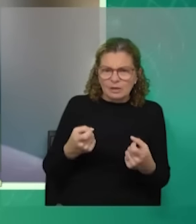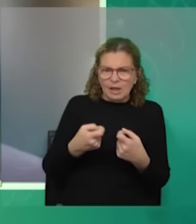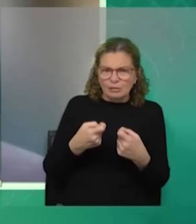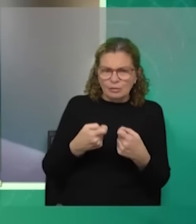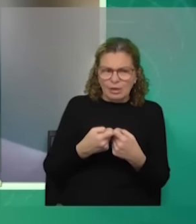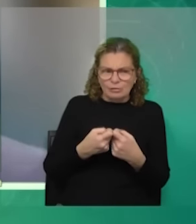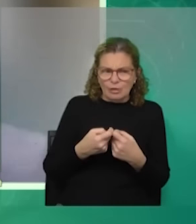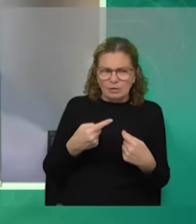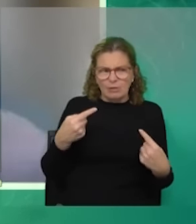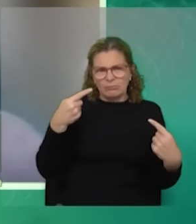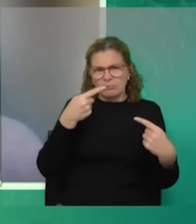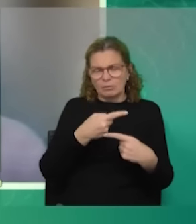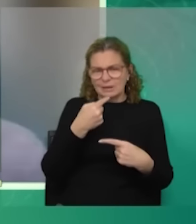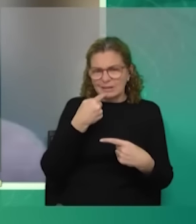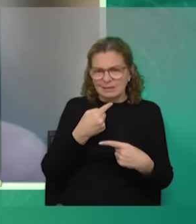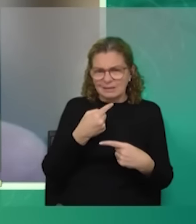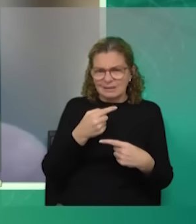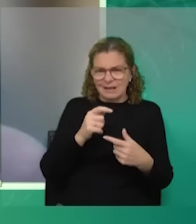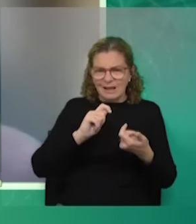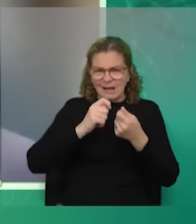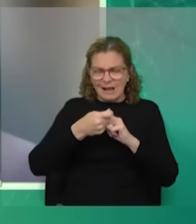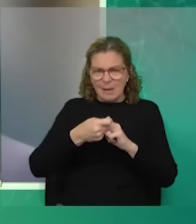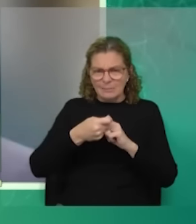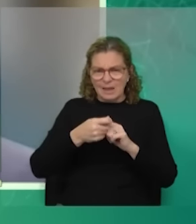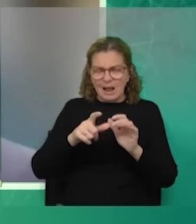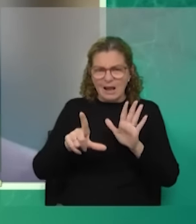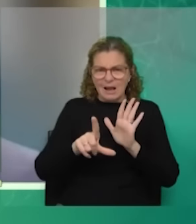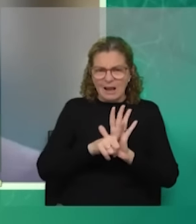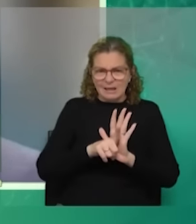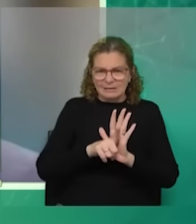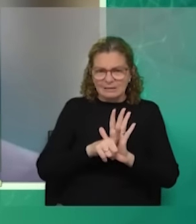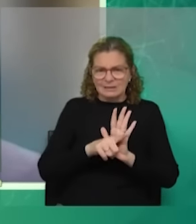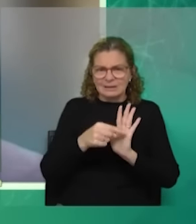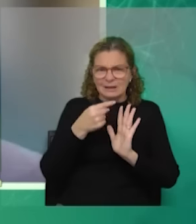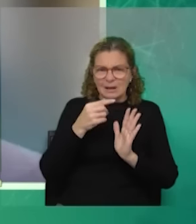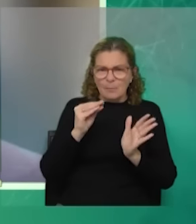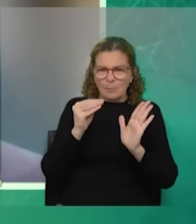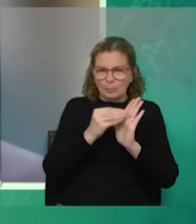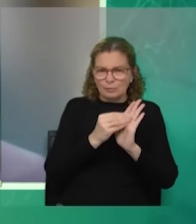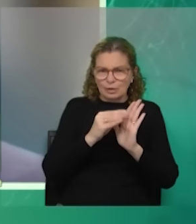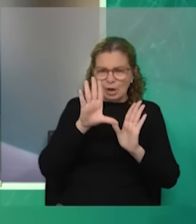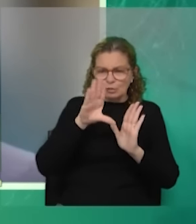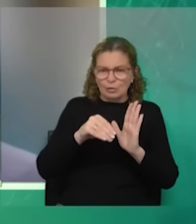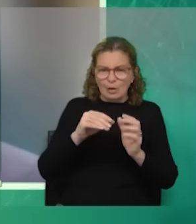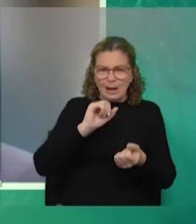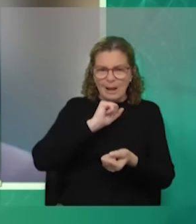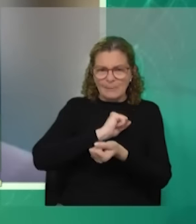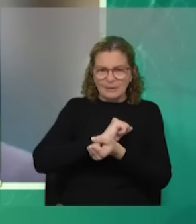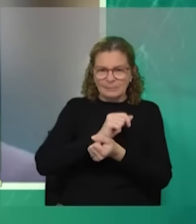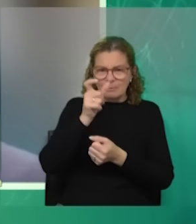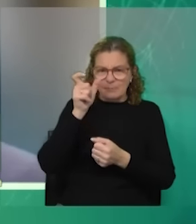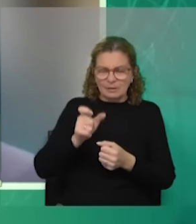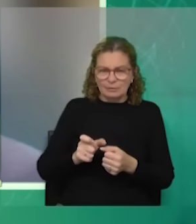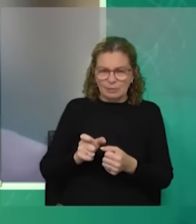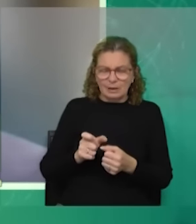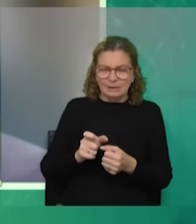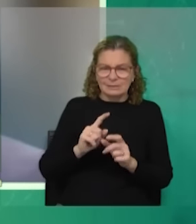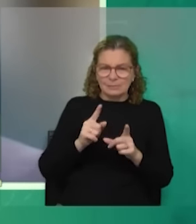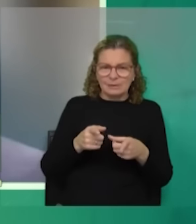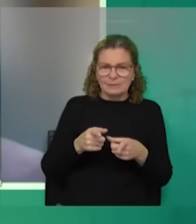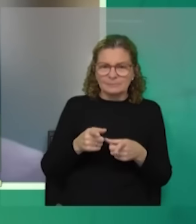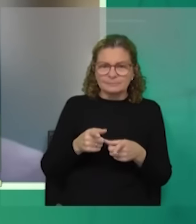terroristas que se traduce en las figuras legales que le pusieron a todas las personas que fueron detenidas